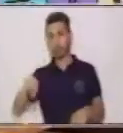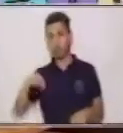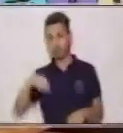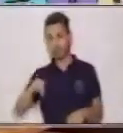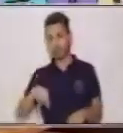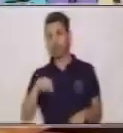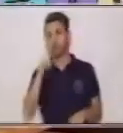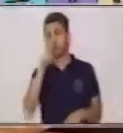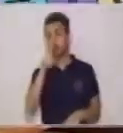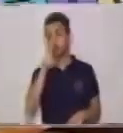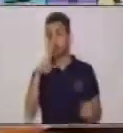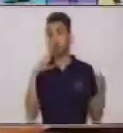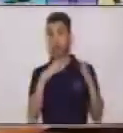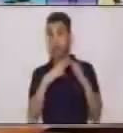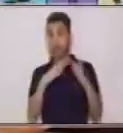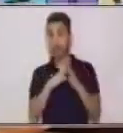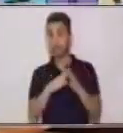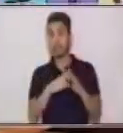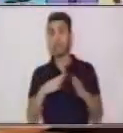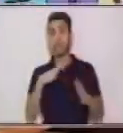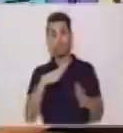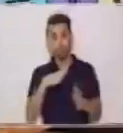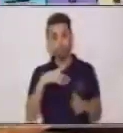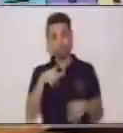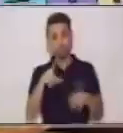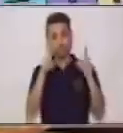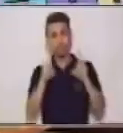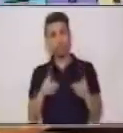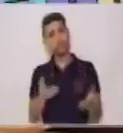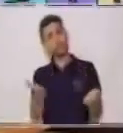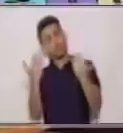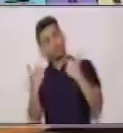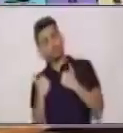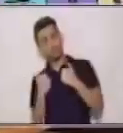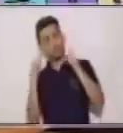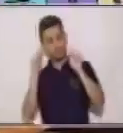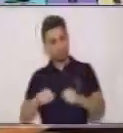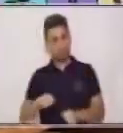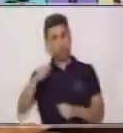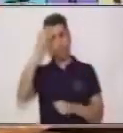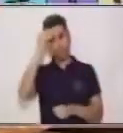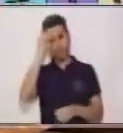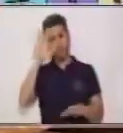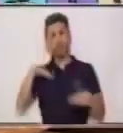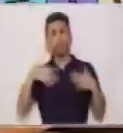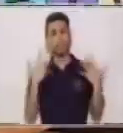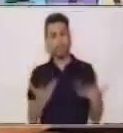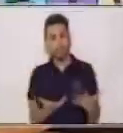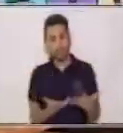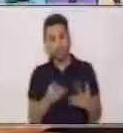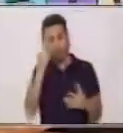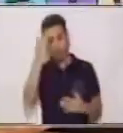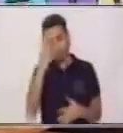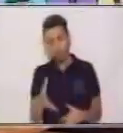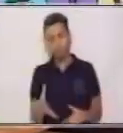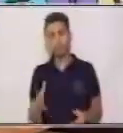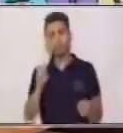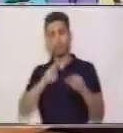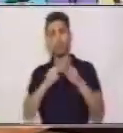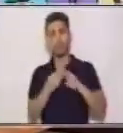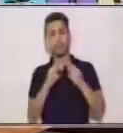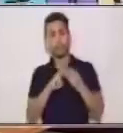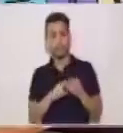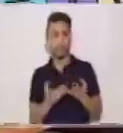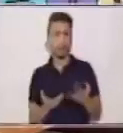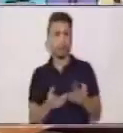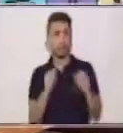que sufre alguna discapacidad, pues invítalo para que venga a aprender, porque este tema le ayudará a desarrollar las habilidades y destrezas de matemática